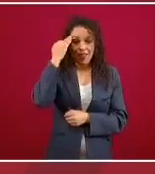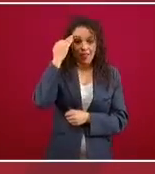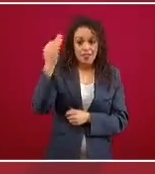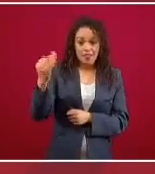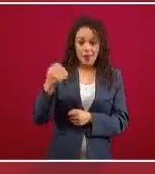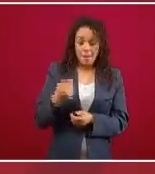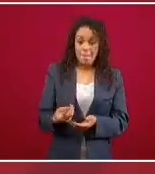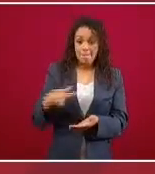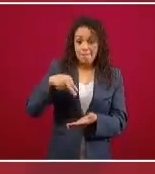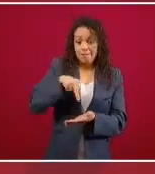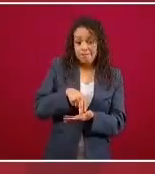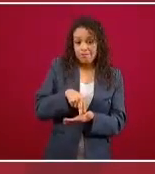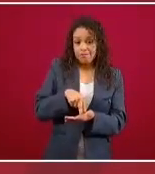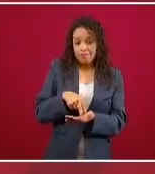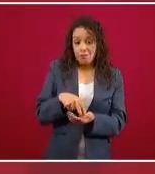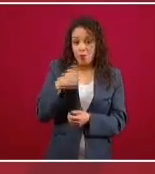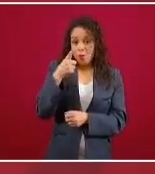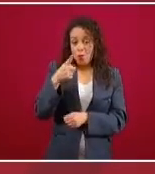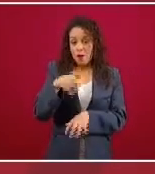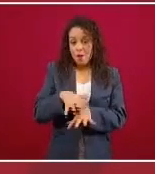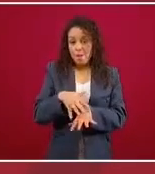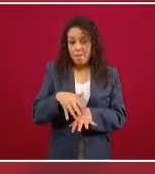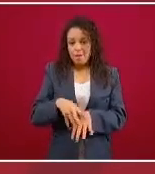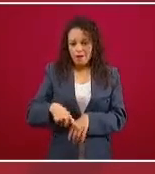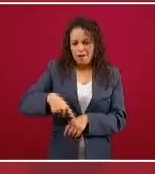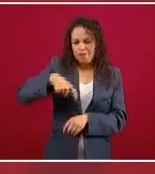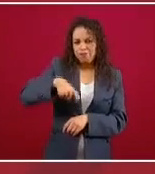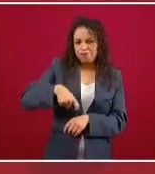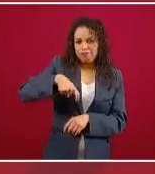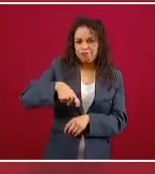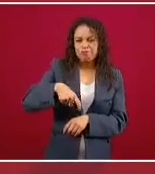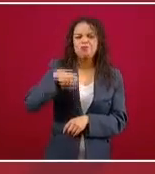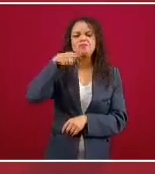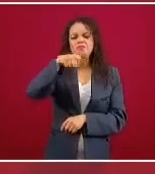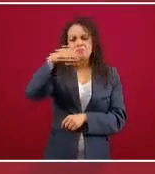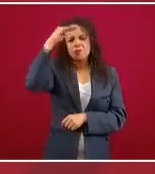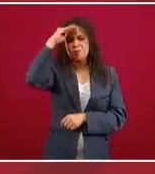solo pie, ¿qué es lo que propone?